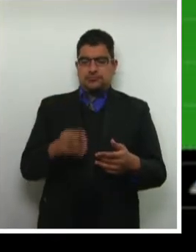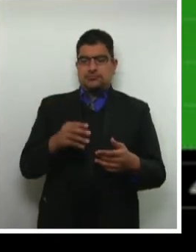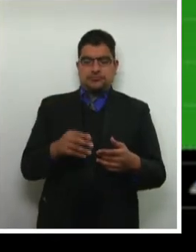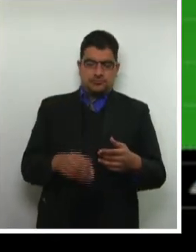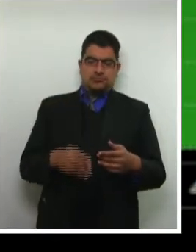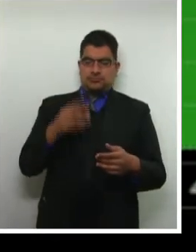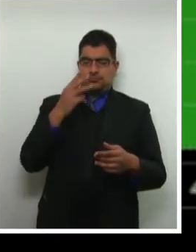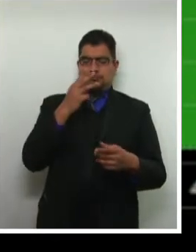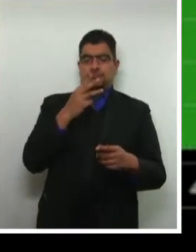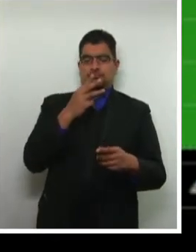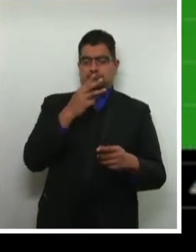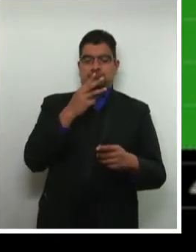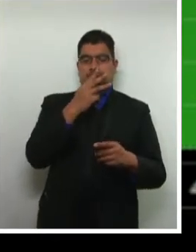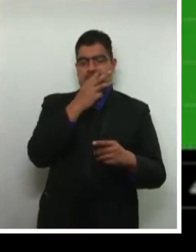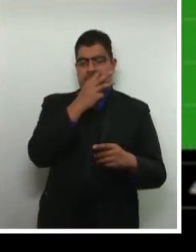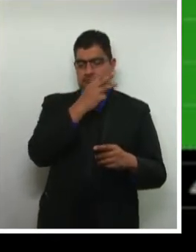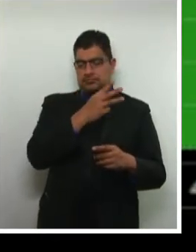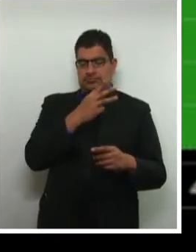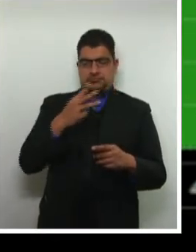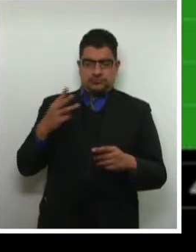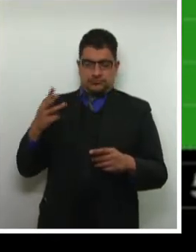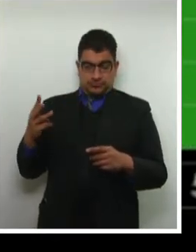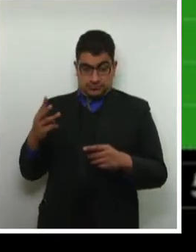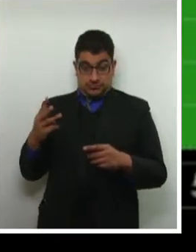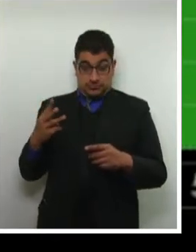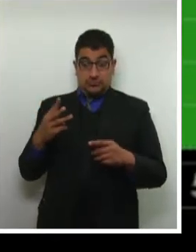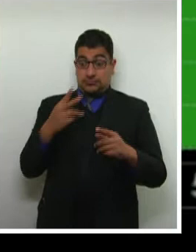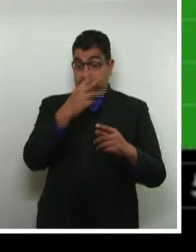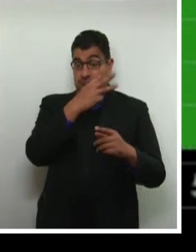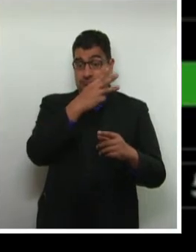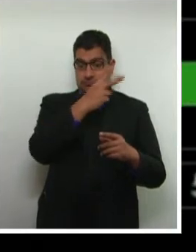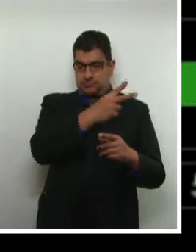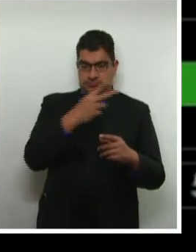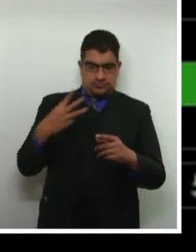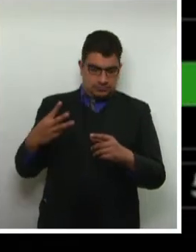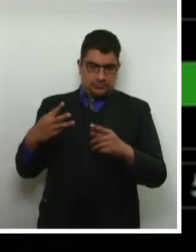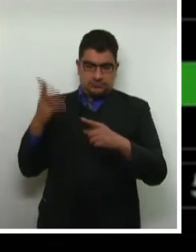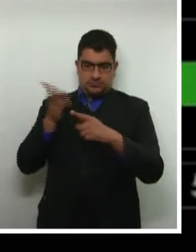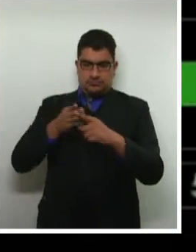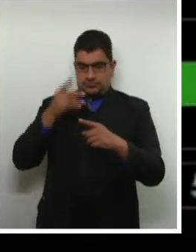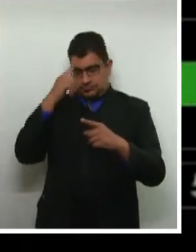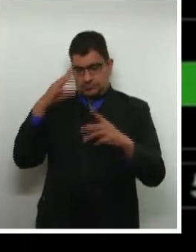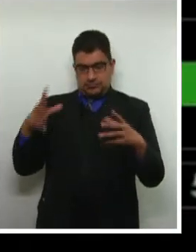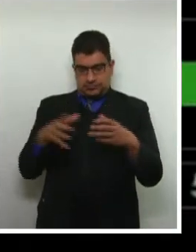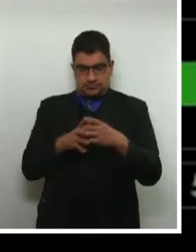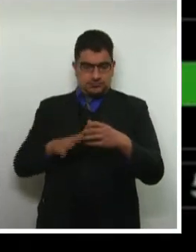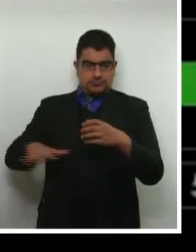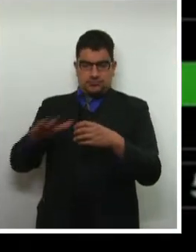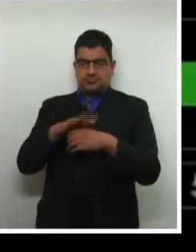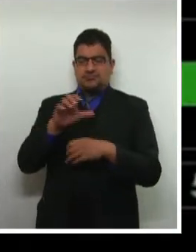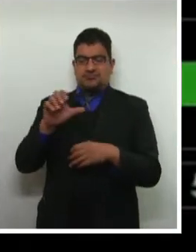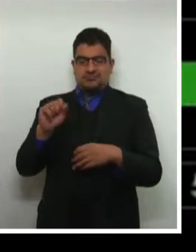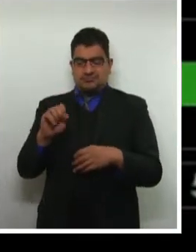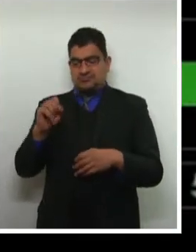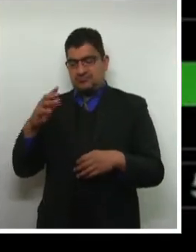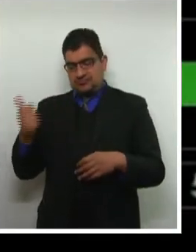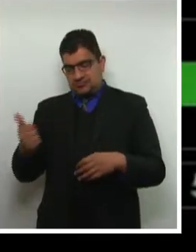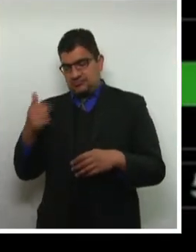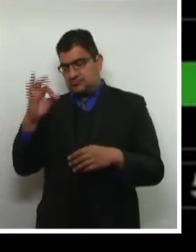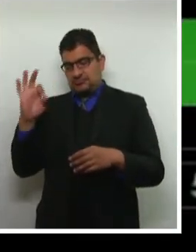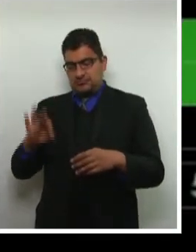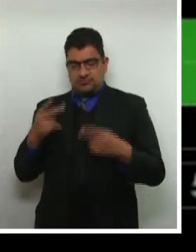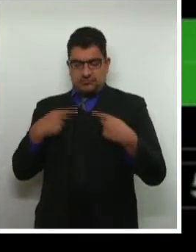partes de los presentes en esta sesión. Dentro de lo que se señala en este apartado B,